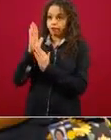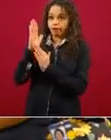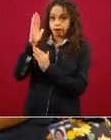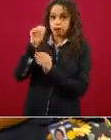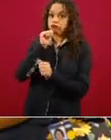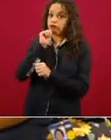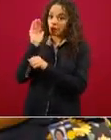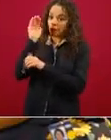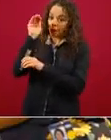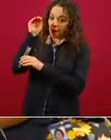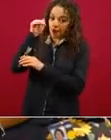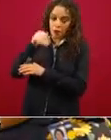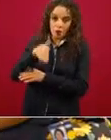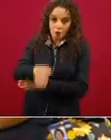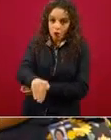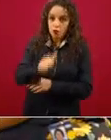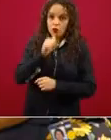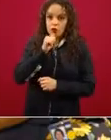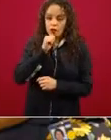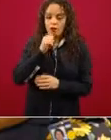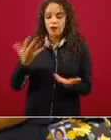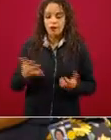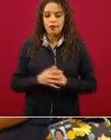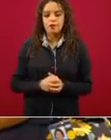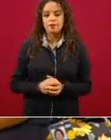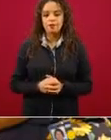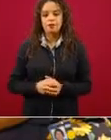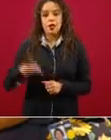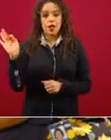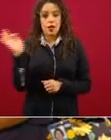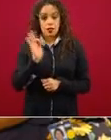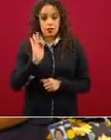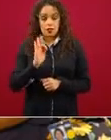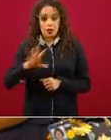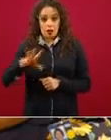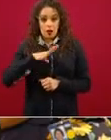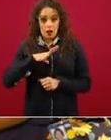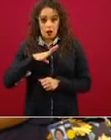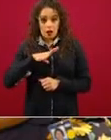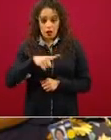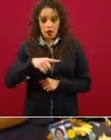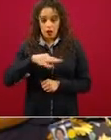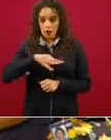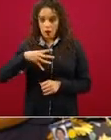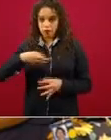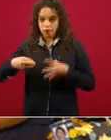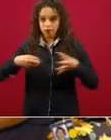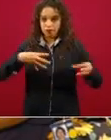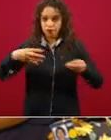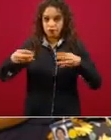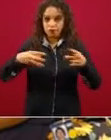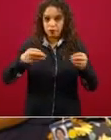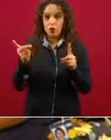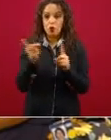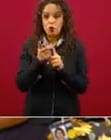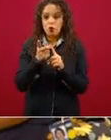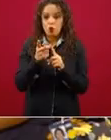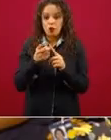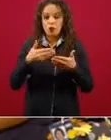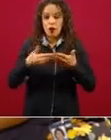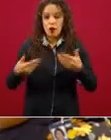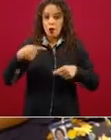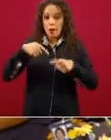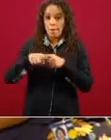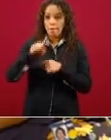sí que la curva. De presentarse contagios en las grandes construcciones que están iniciando en el